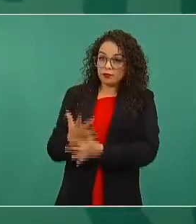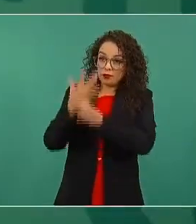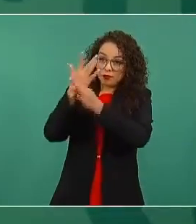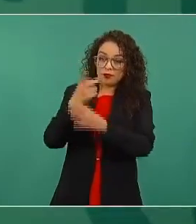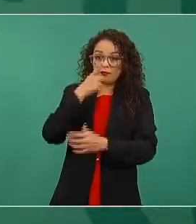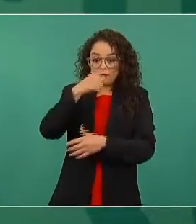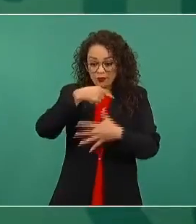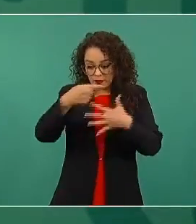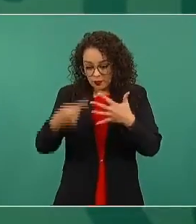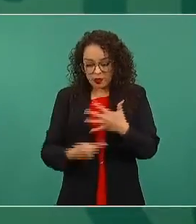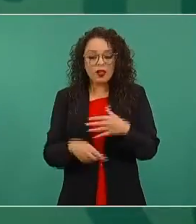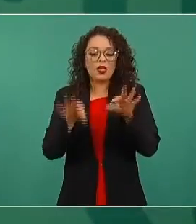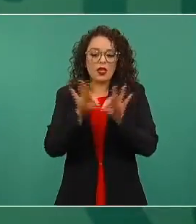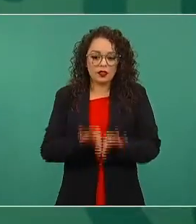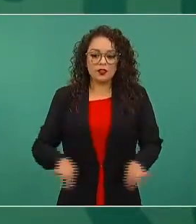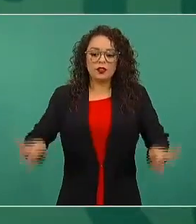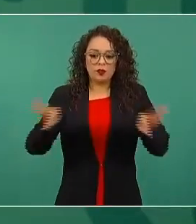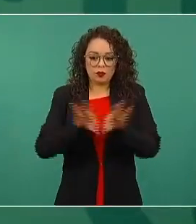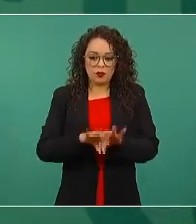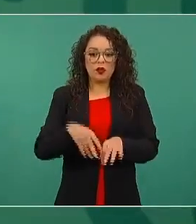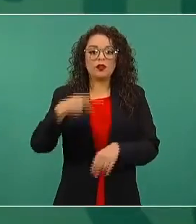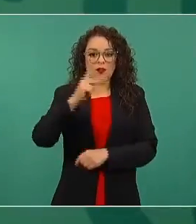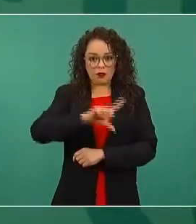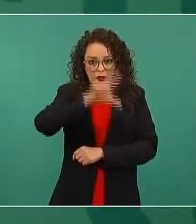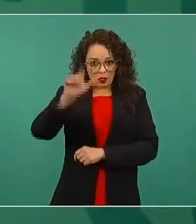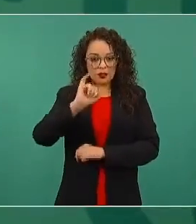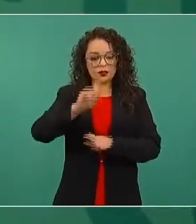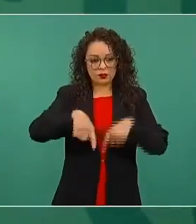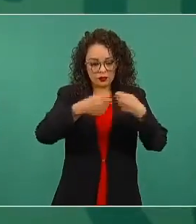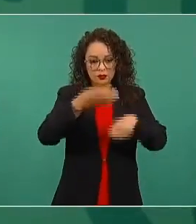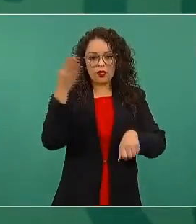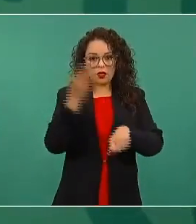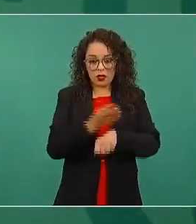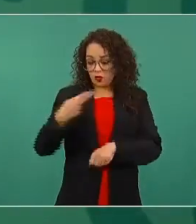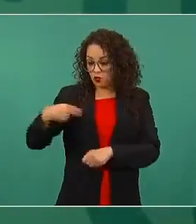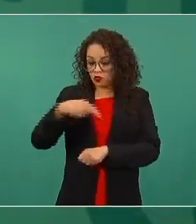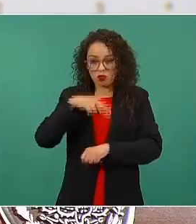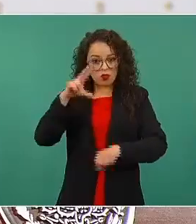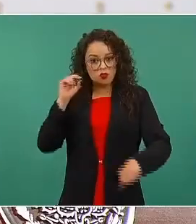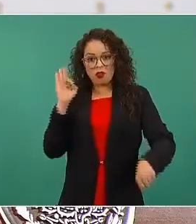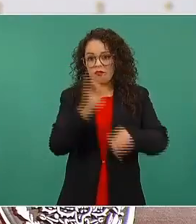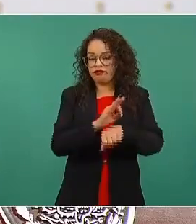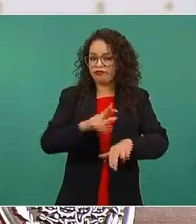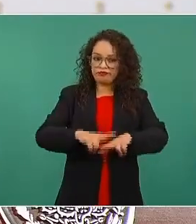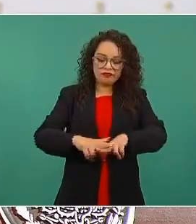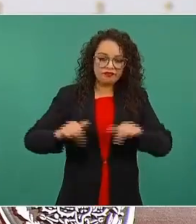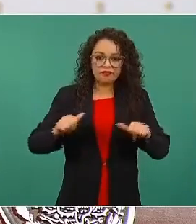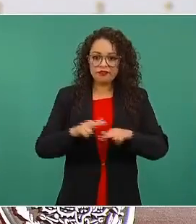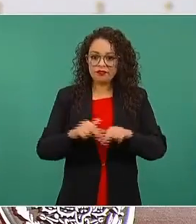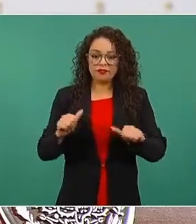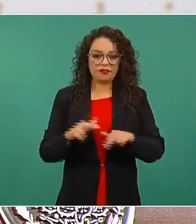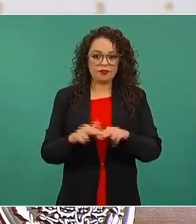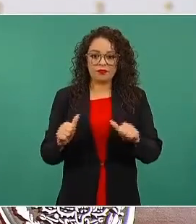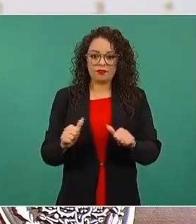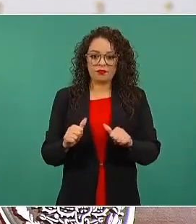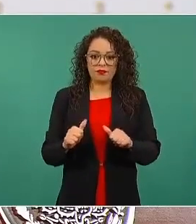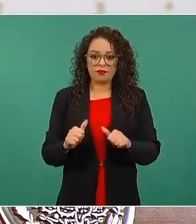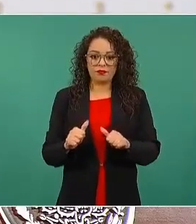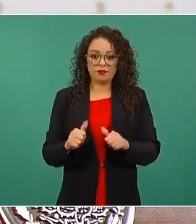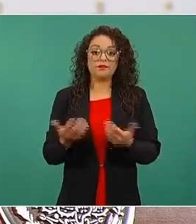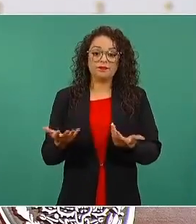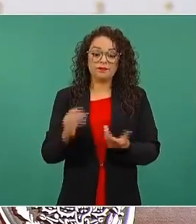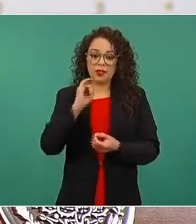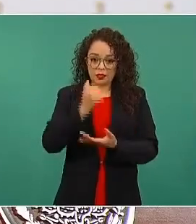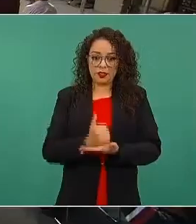agradezco. Importante. Es decir, no hay impunidad, aquí no se protege a nadie, no somos tapadera. Entonces, sí contribuyes. Entonces,